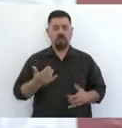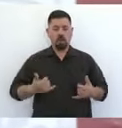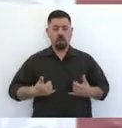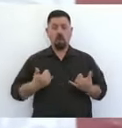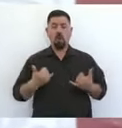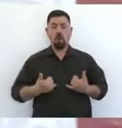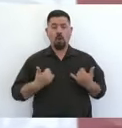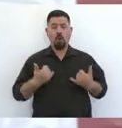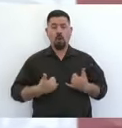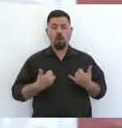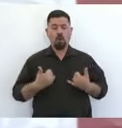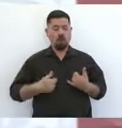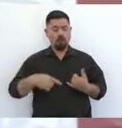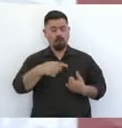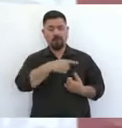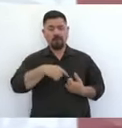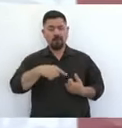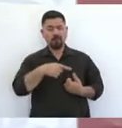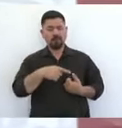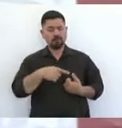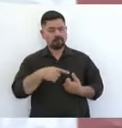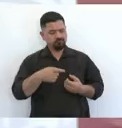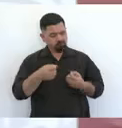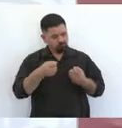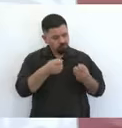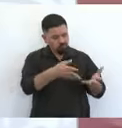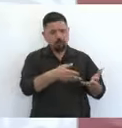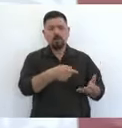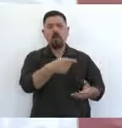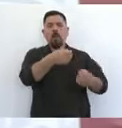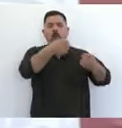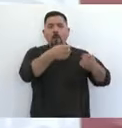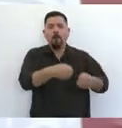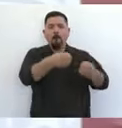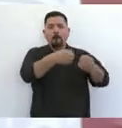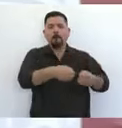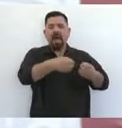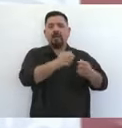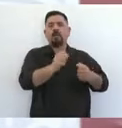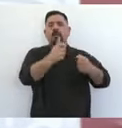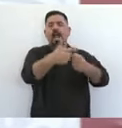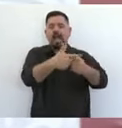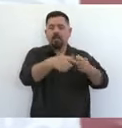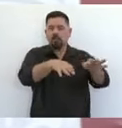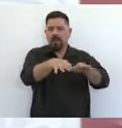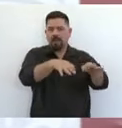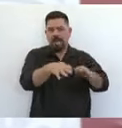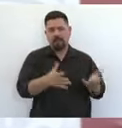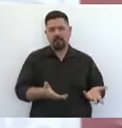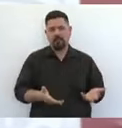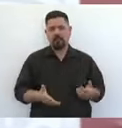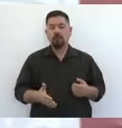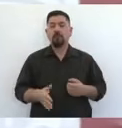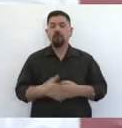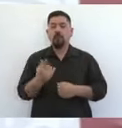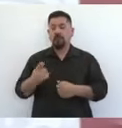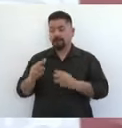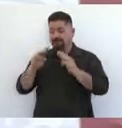tengan ocupación, porque el problema de la inseguridad y de la violencia no se resuelve